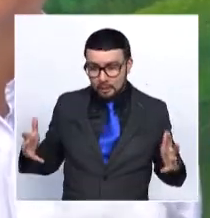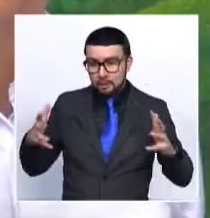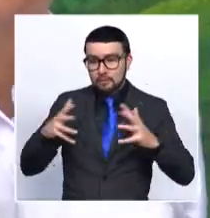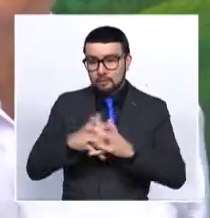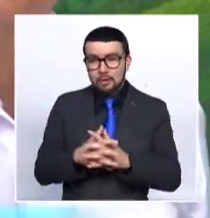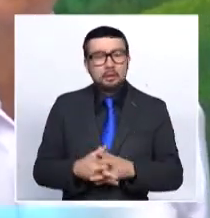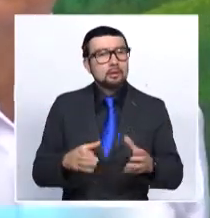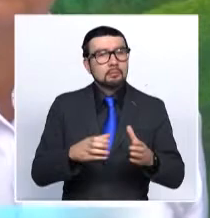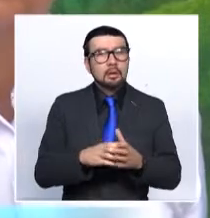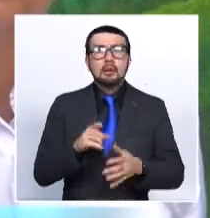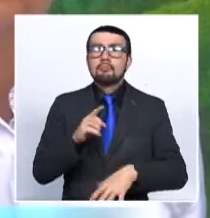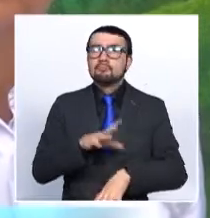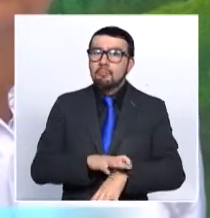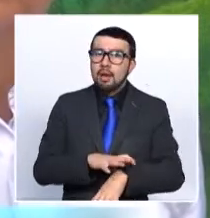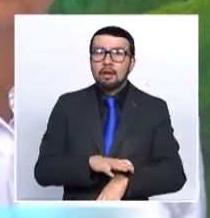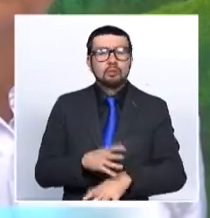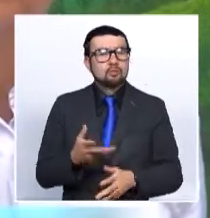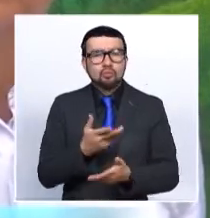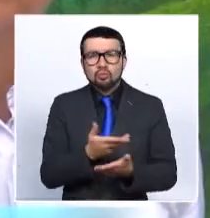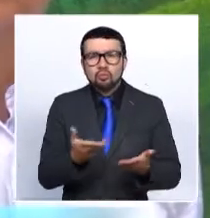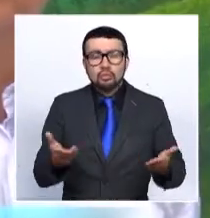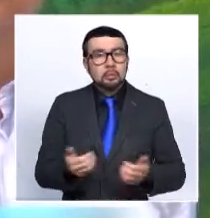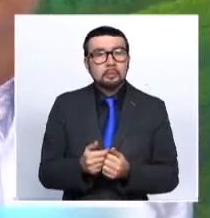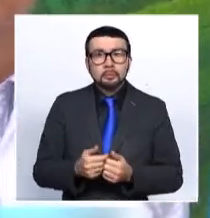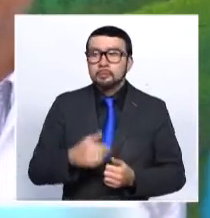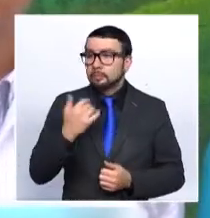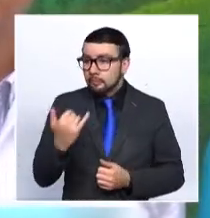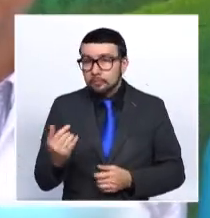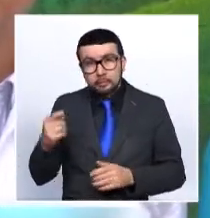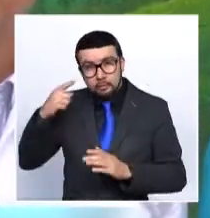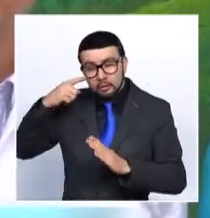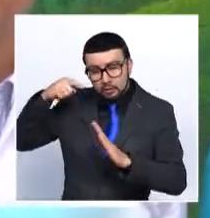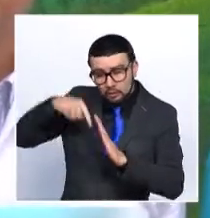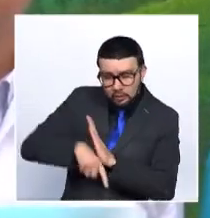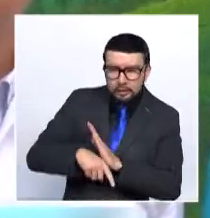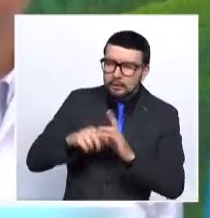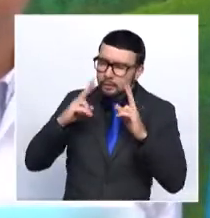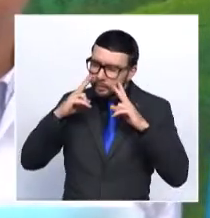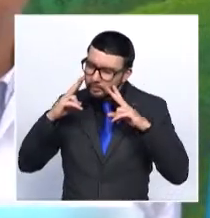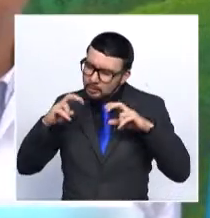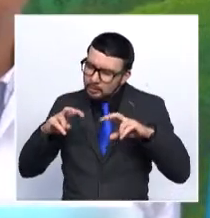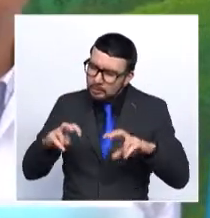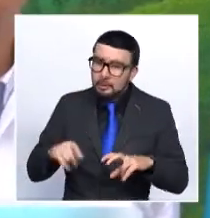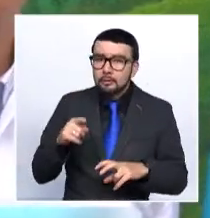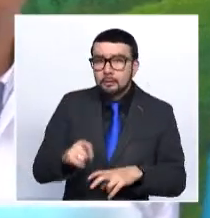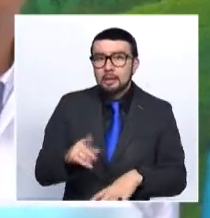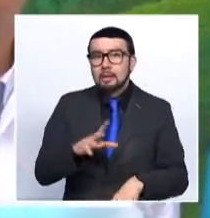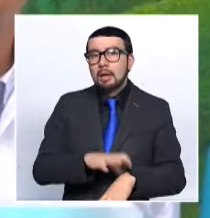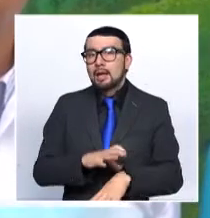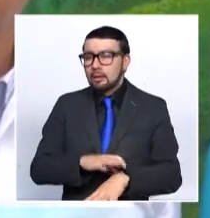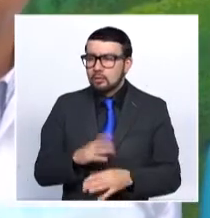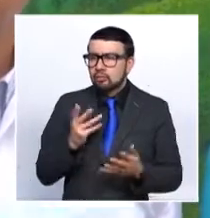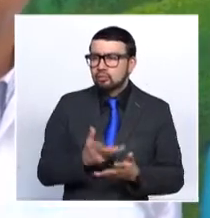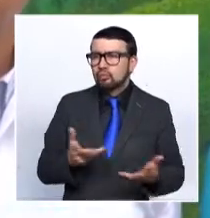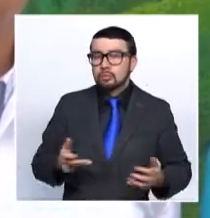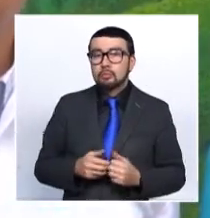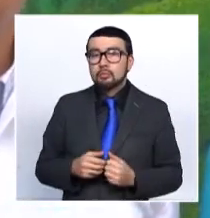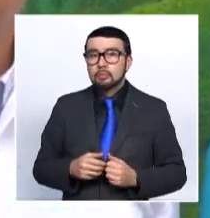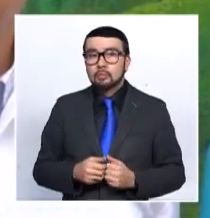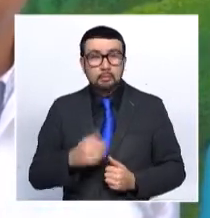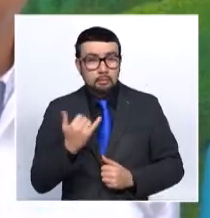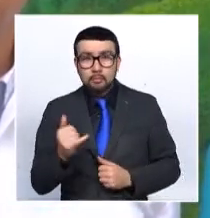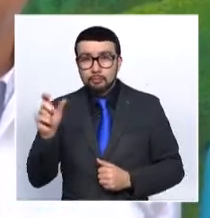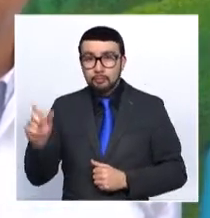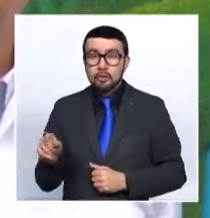médicos, tanto médicos ortodoxos como los que nos hemos dedicado a investigar en la medicina alternativa. Con lo que comenta el